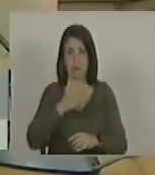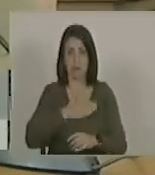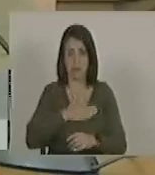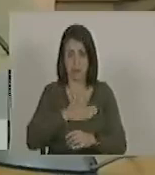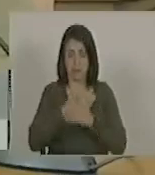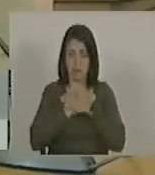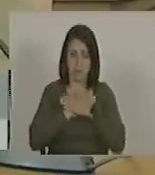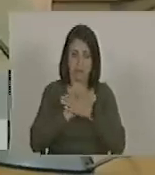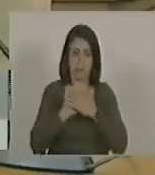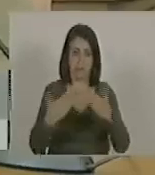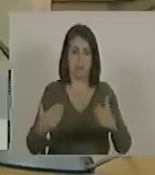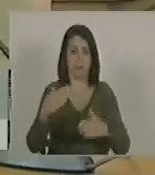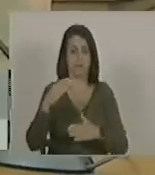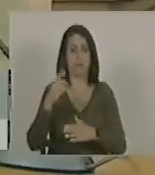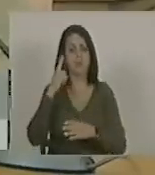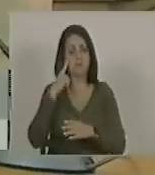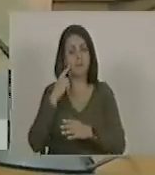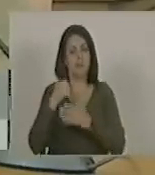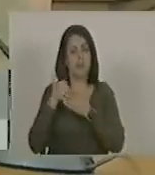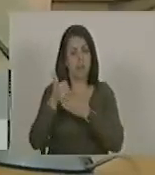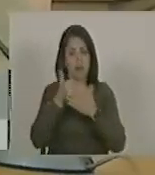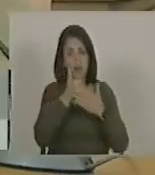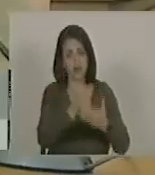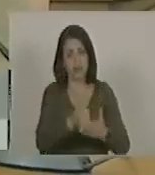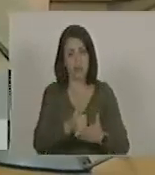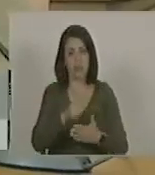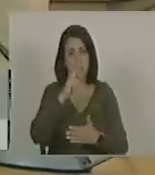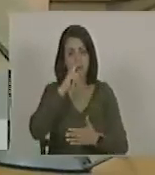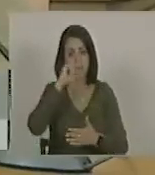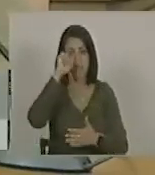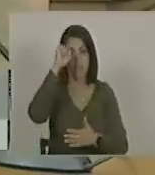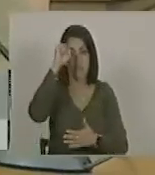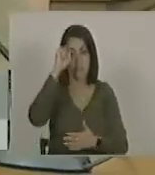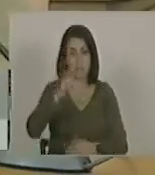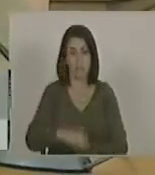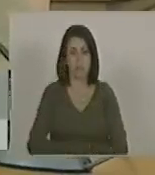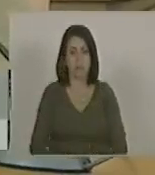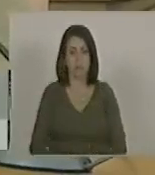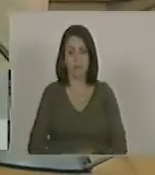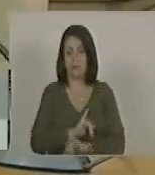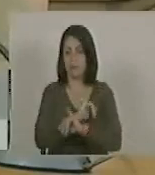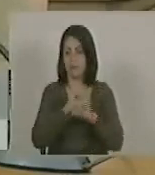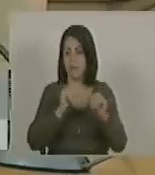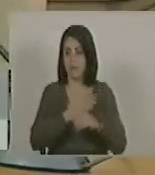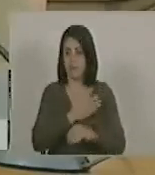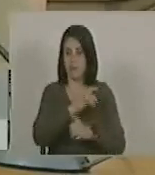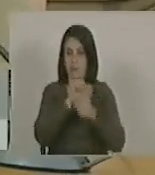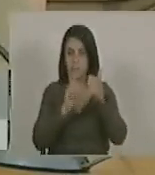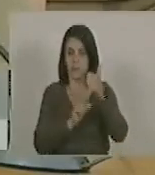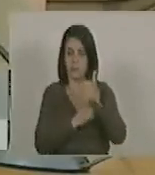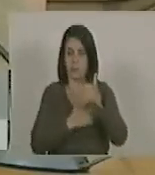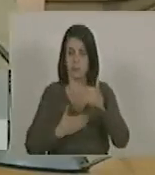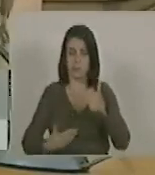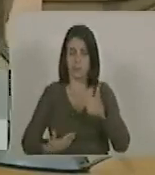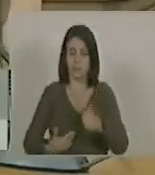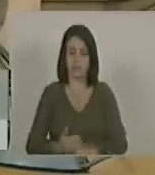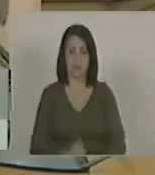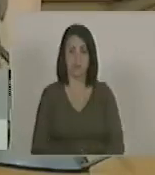alta estima y consideración. Nicolás Maduro Moros. Es todo, ciudadano primer